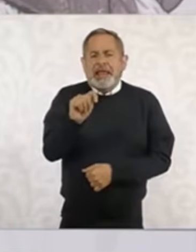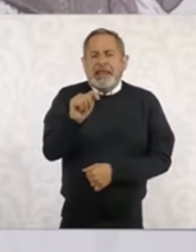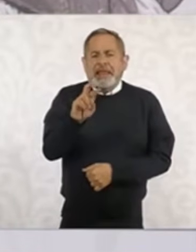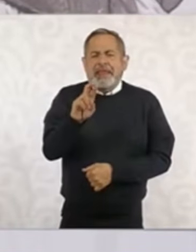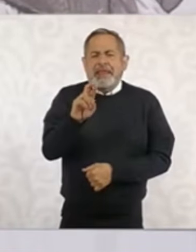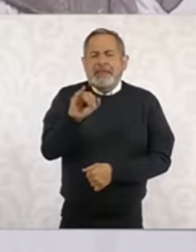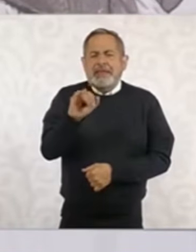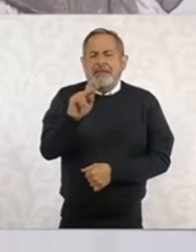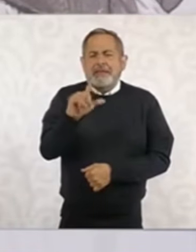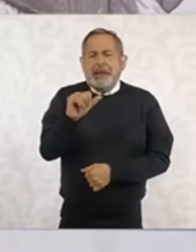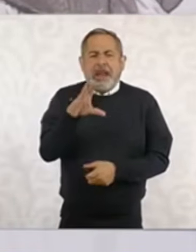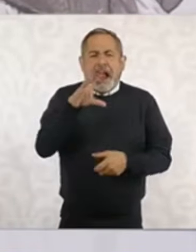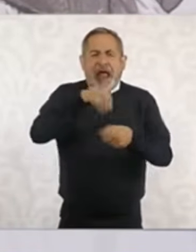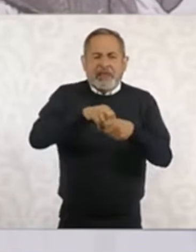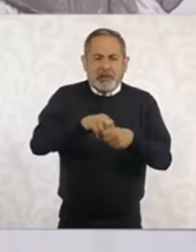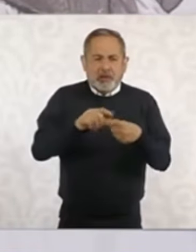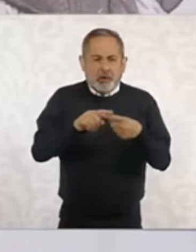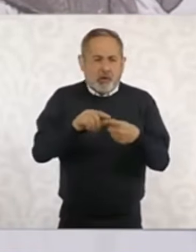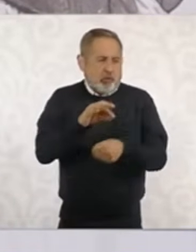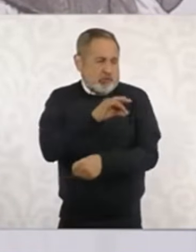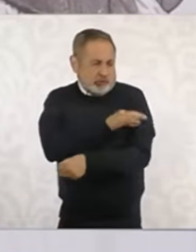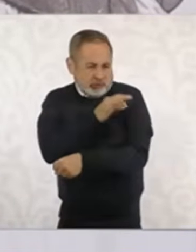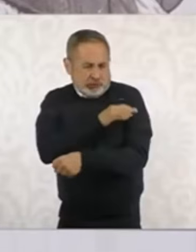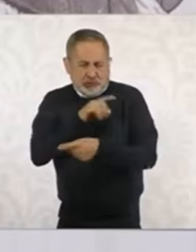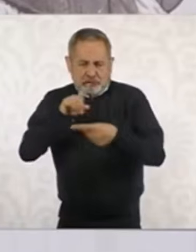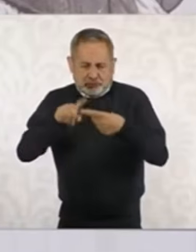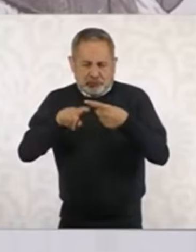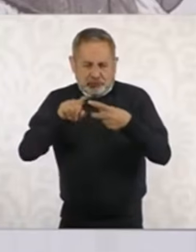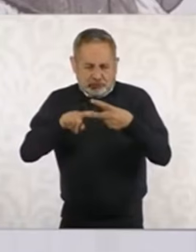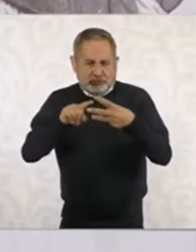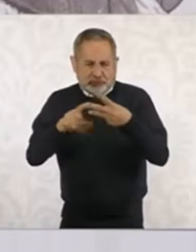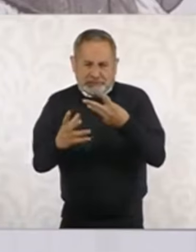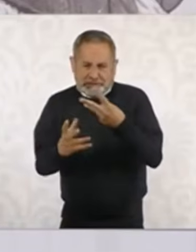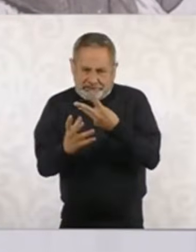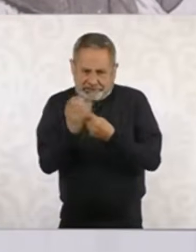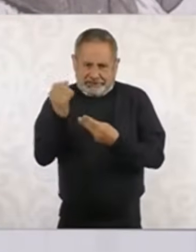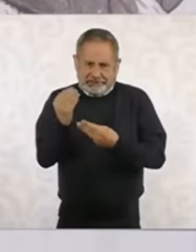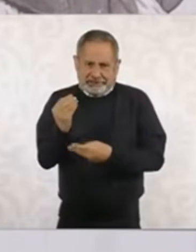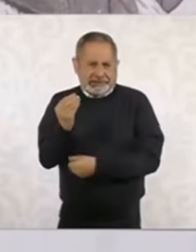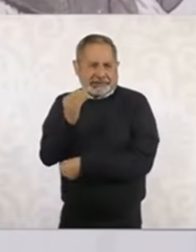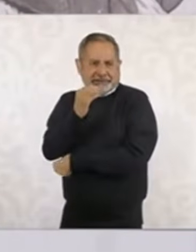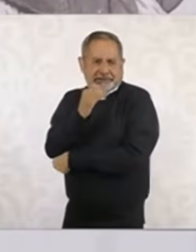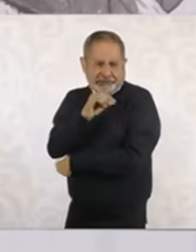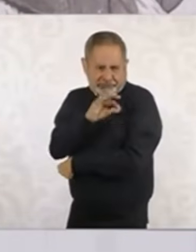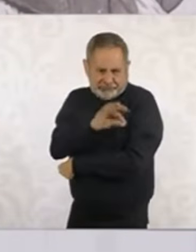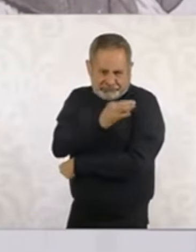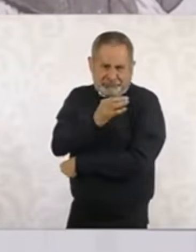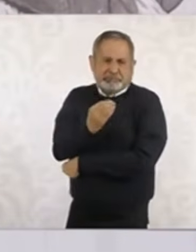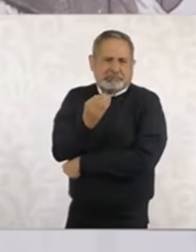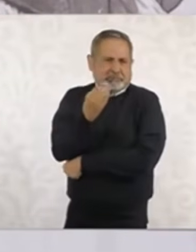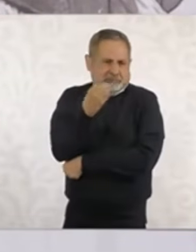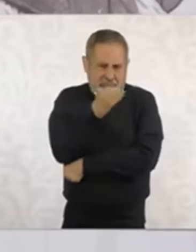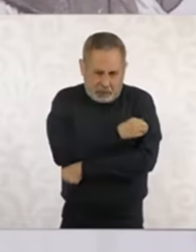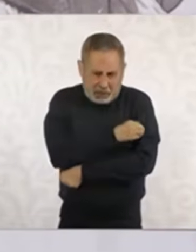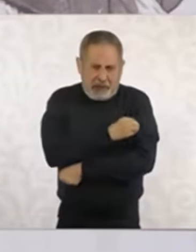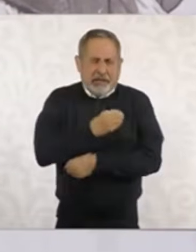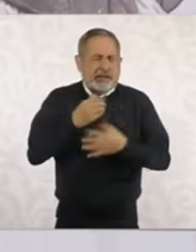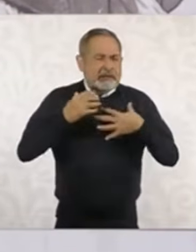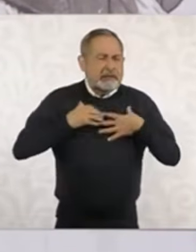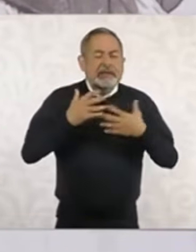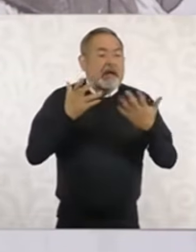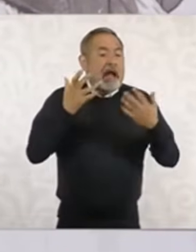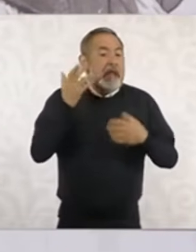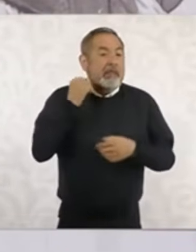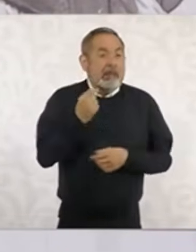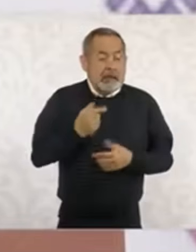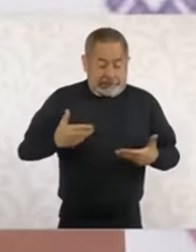más vacunas incluso, que se vacuna para varios virus, no solamente para el sarampión, se ponía